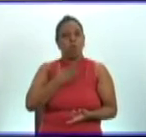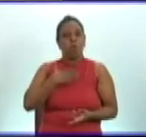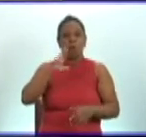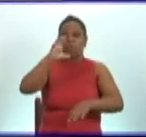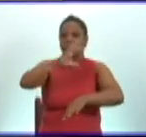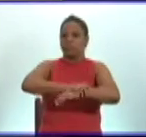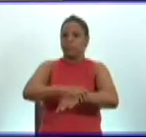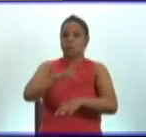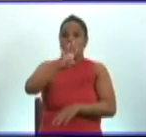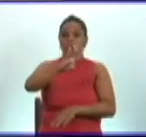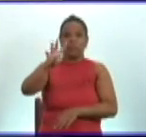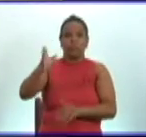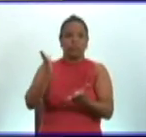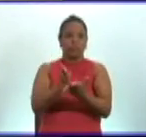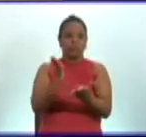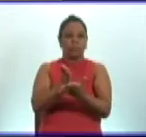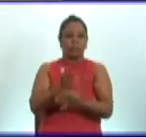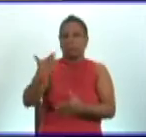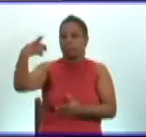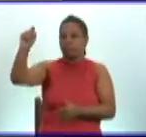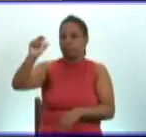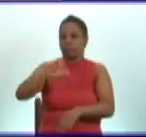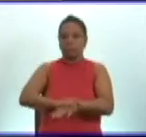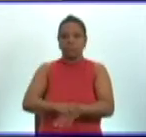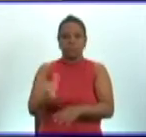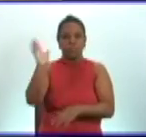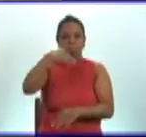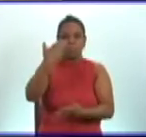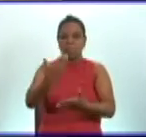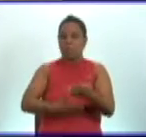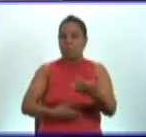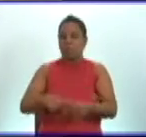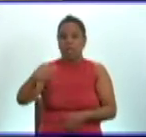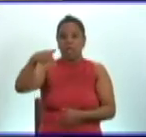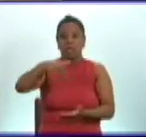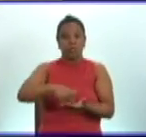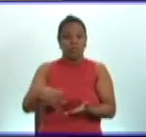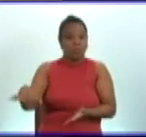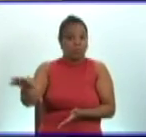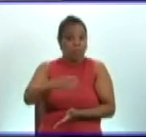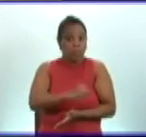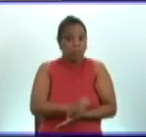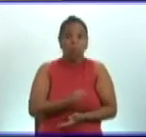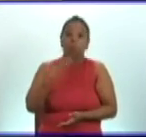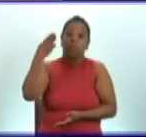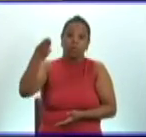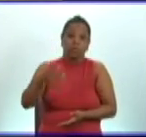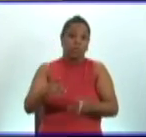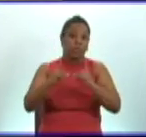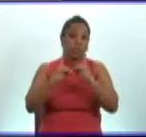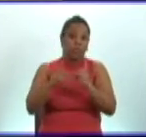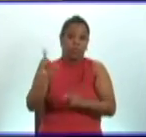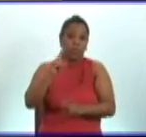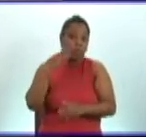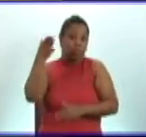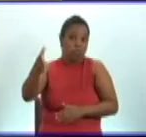de 44 estudiantes. Allí estuvieron todos, los que fueron al cementerio y los que no fueron al cementerio. Lo cierto es que no